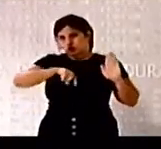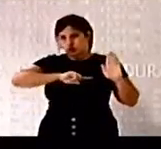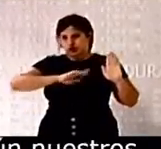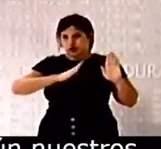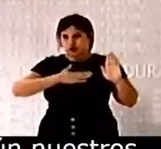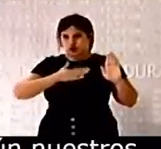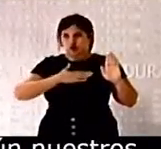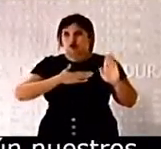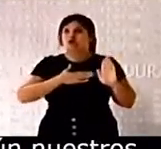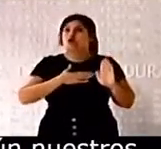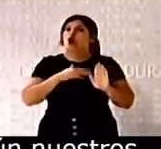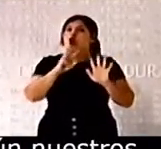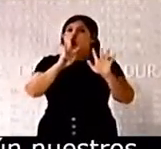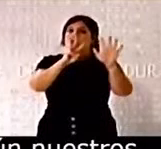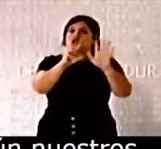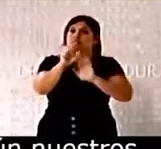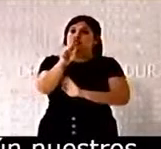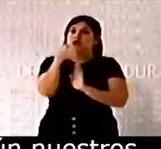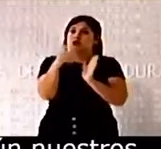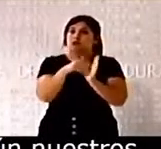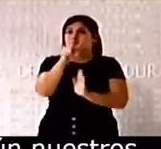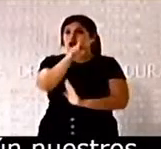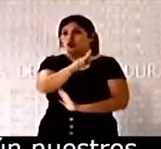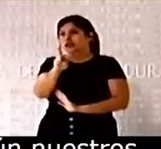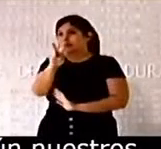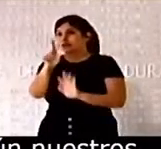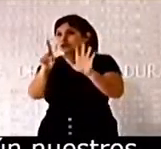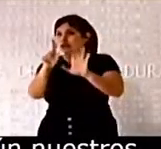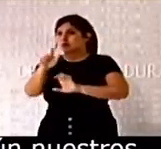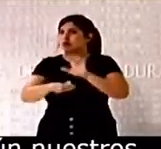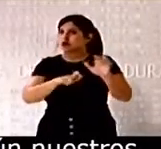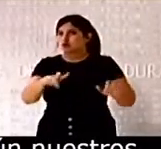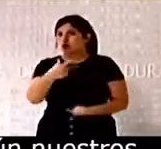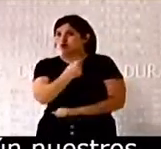a 81.226 personas,